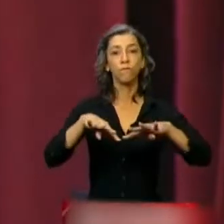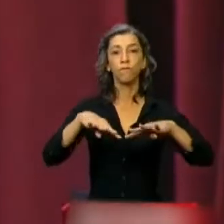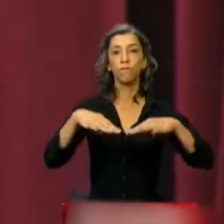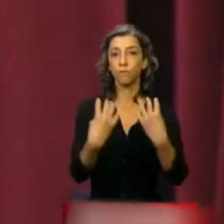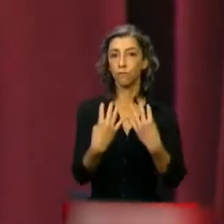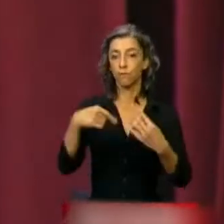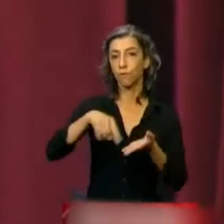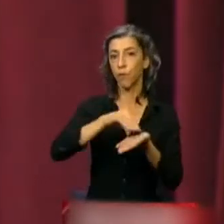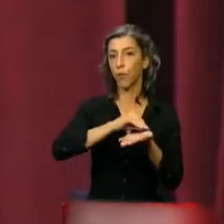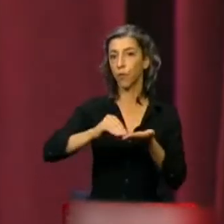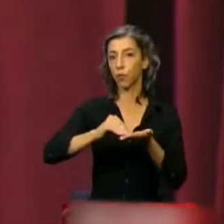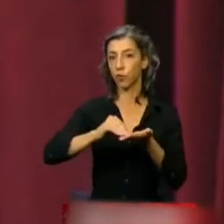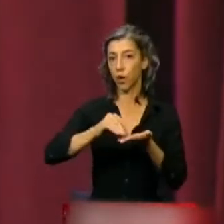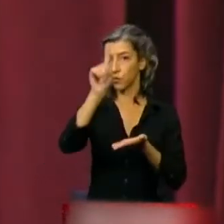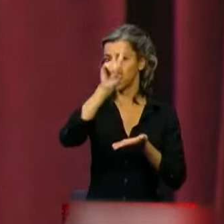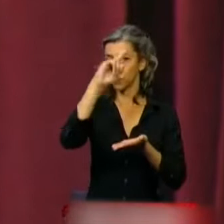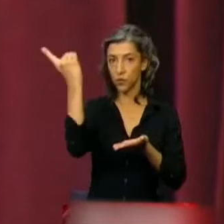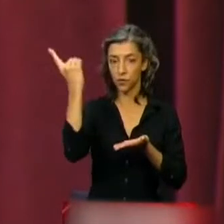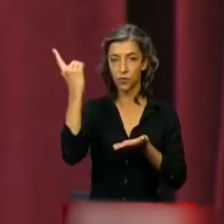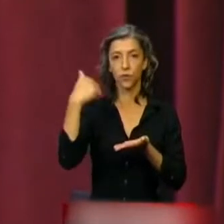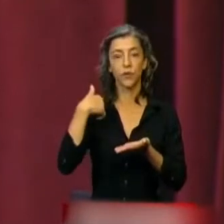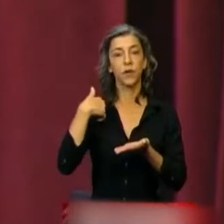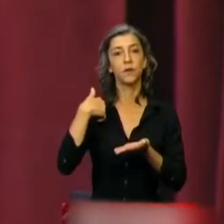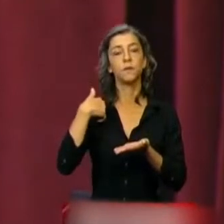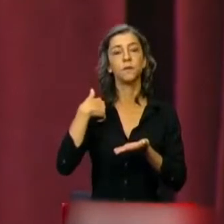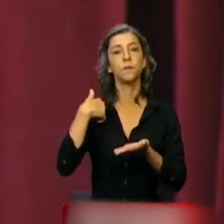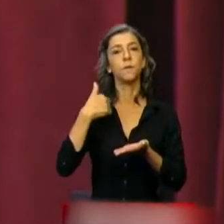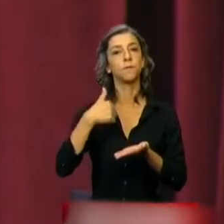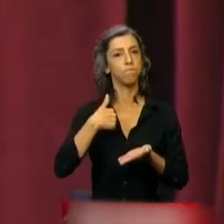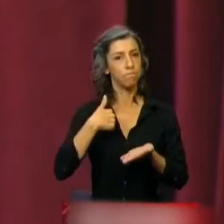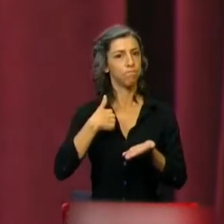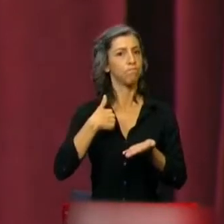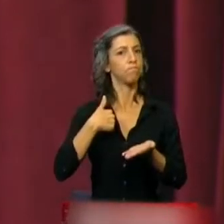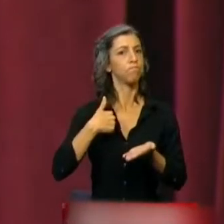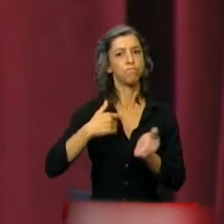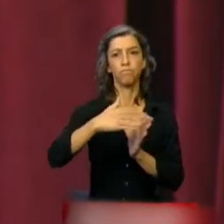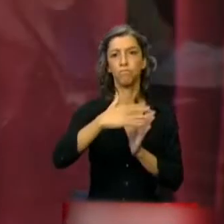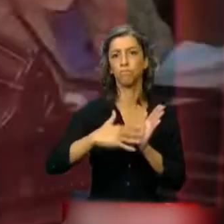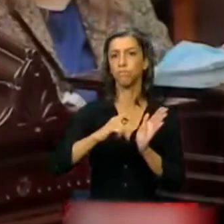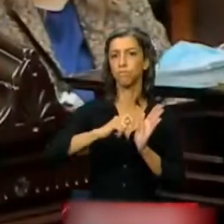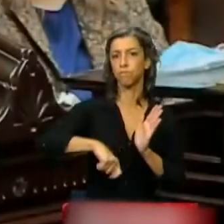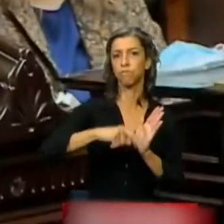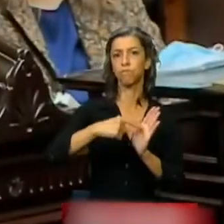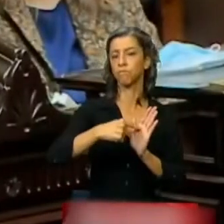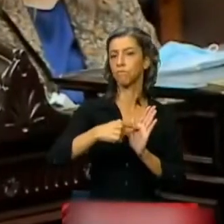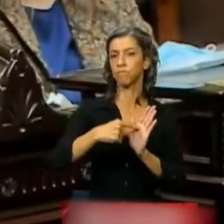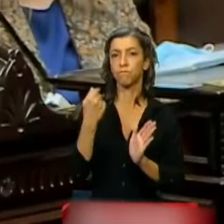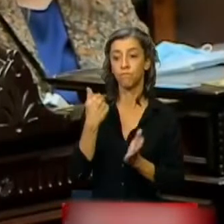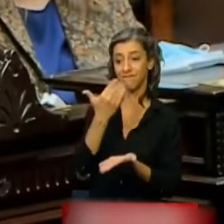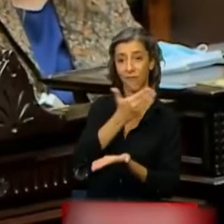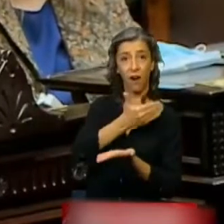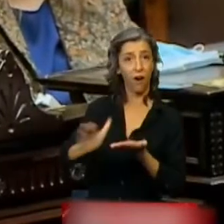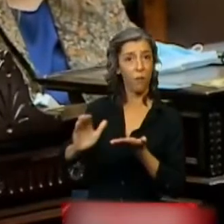gobernador sanjuanino, busca con este proyecto que la fecha conmemorativa no sea trasladada a los lunes anteriores